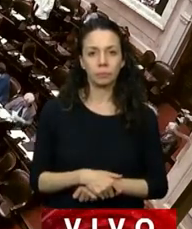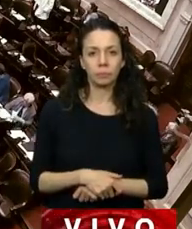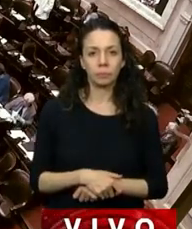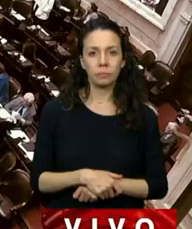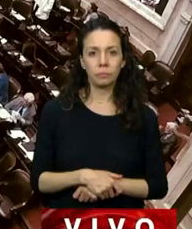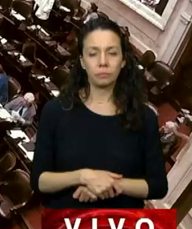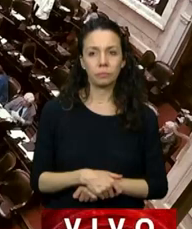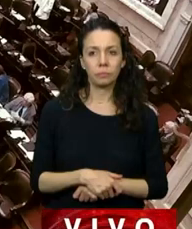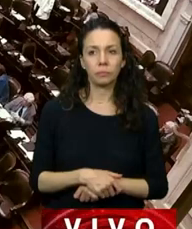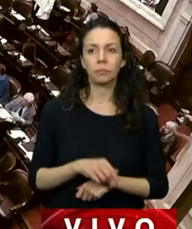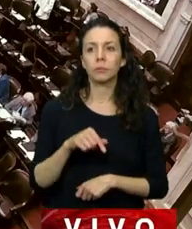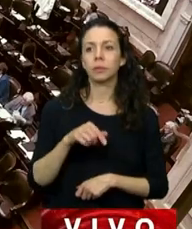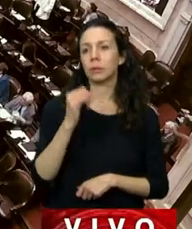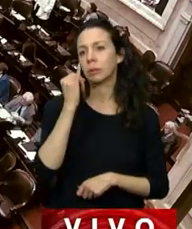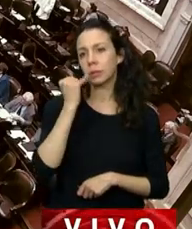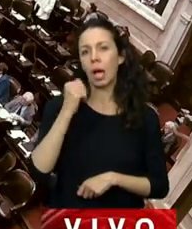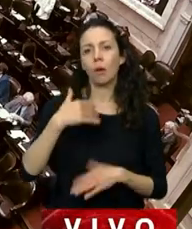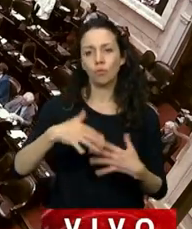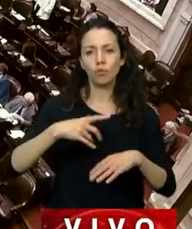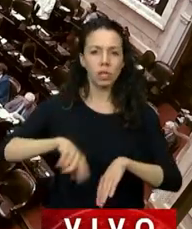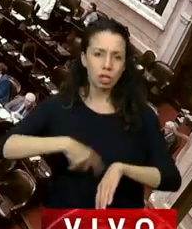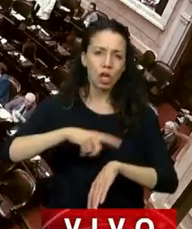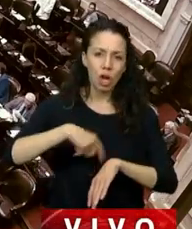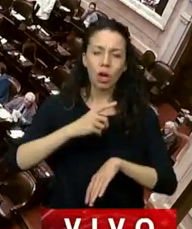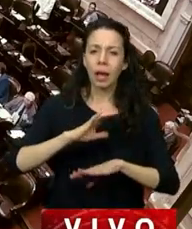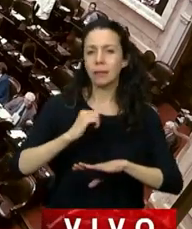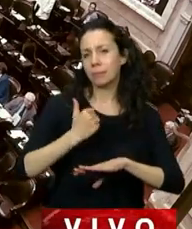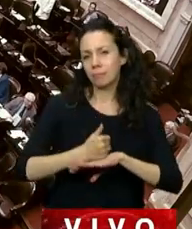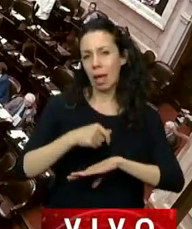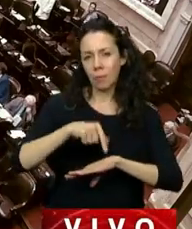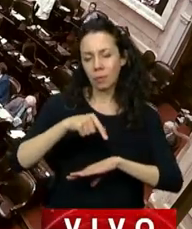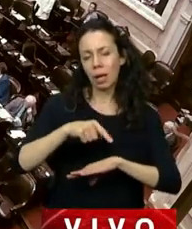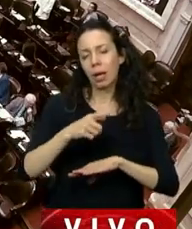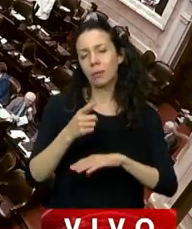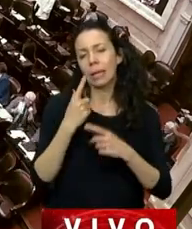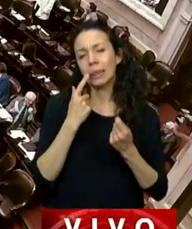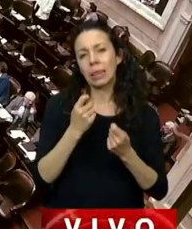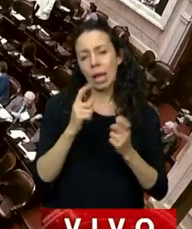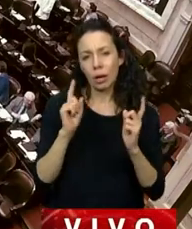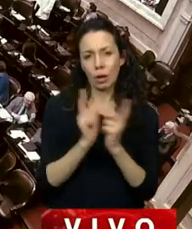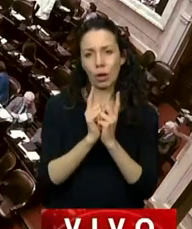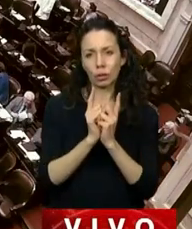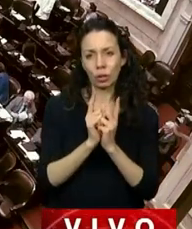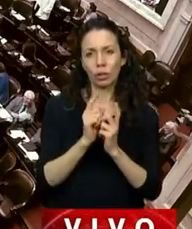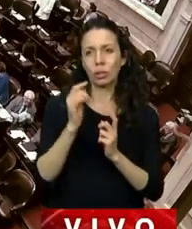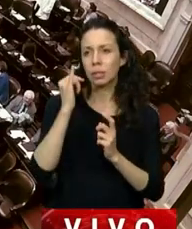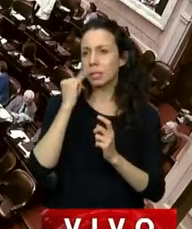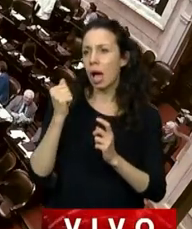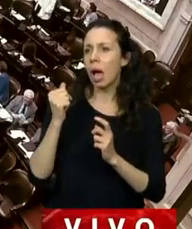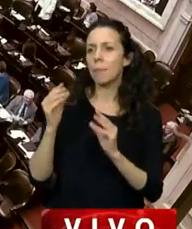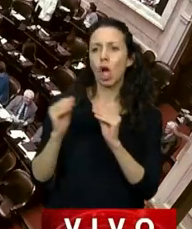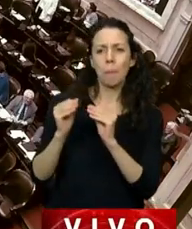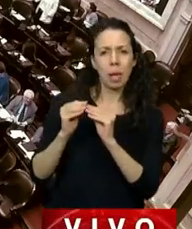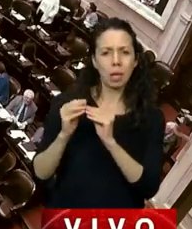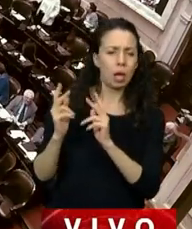Ya más de 10 horas que estamos acá, así que voy a tratar de ser breve. Parte de mi compañero acá de bancada ya dio precisiones